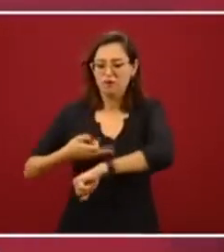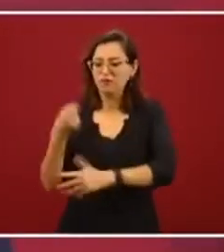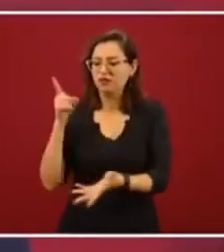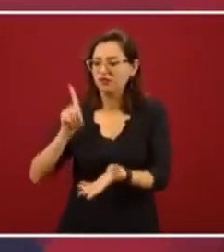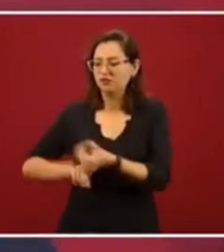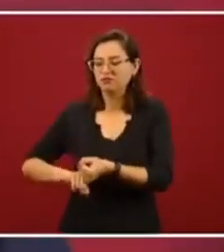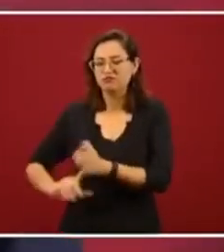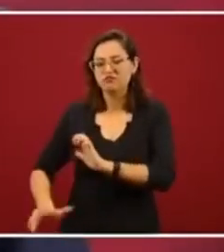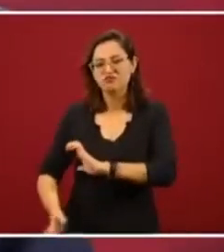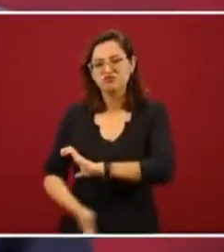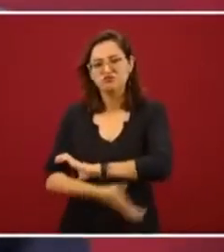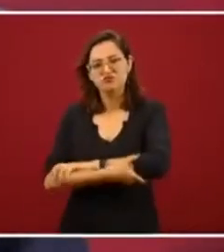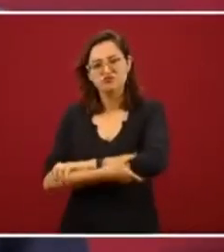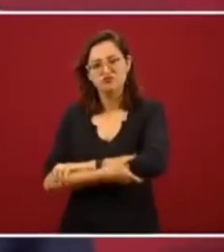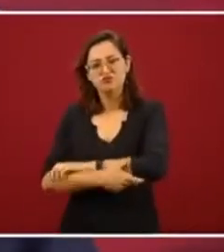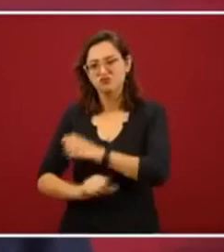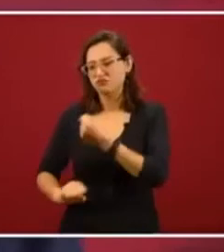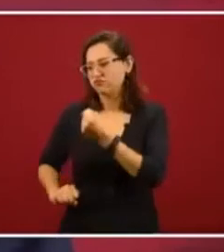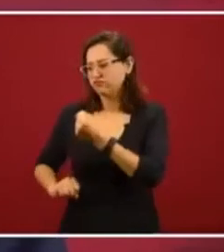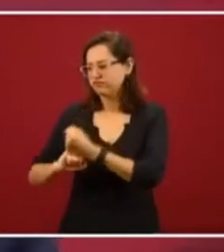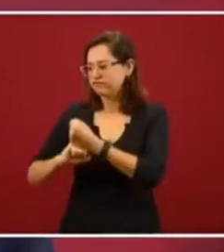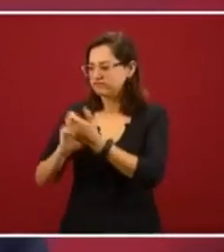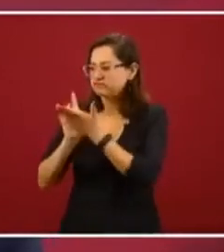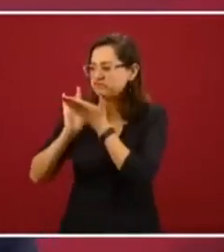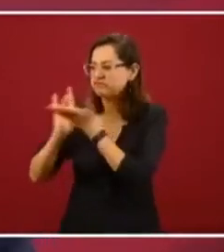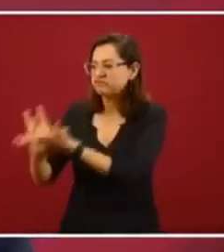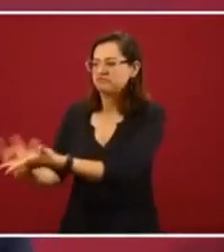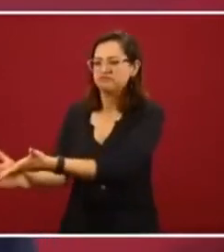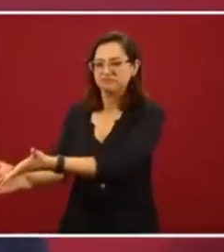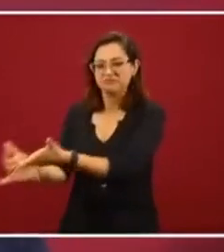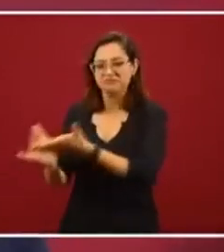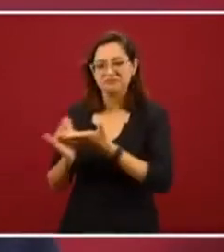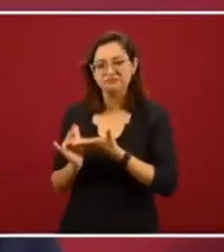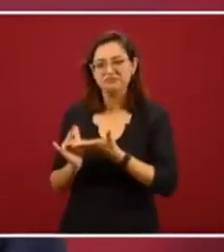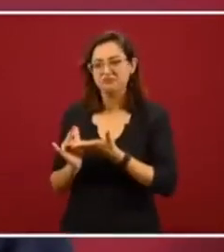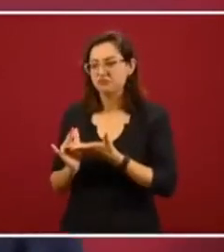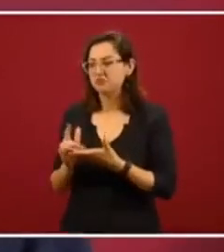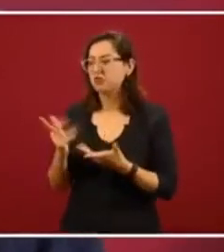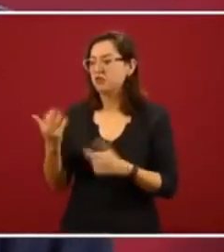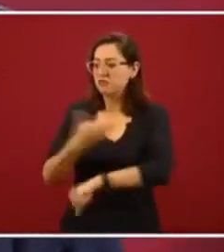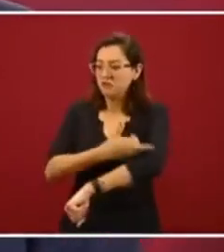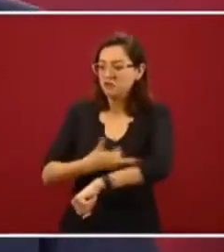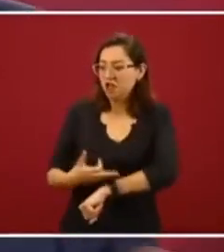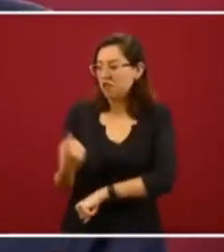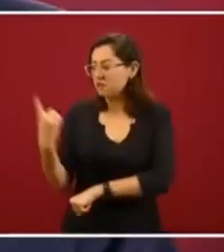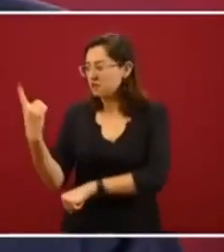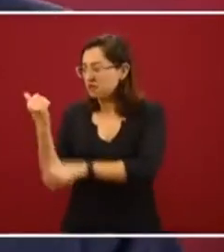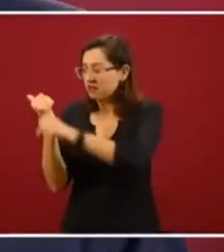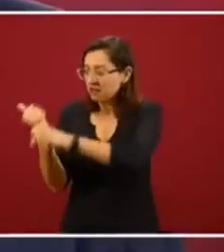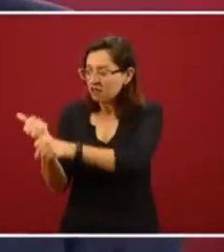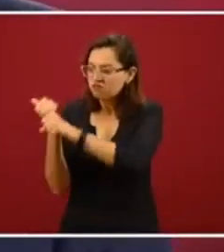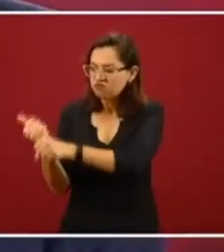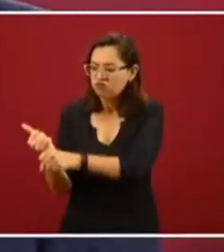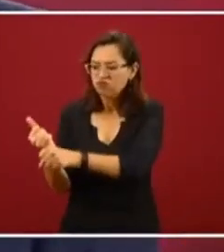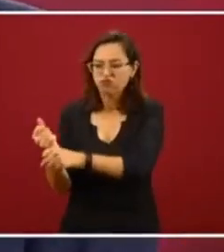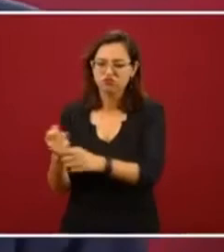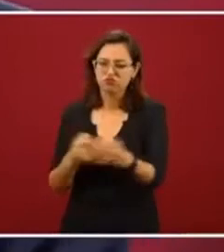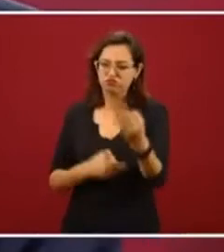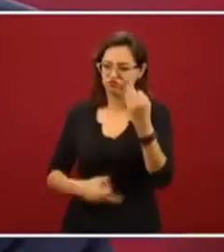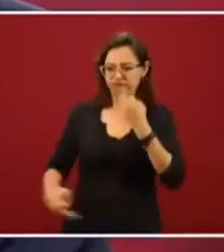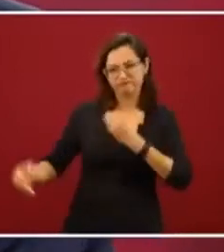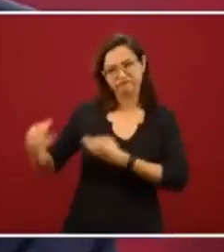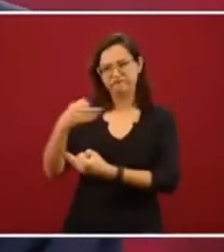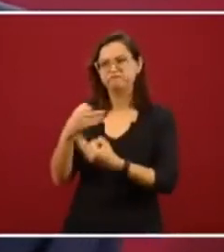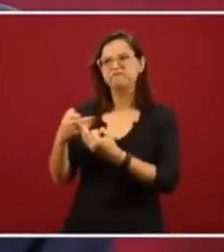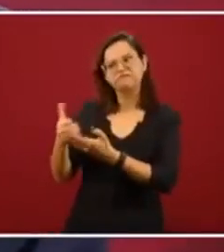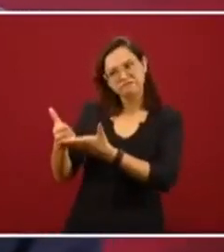la solidaridad, la fraternidad. Si le va mal a un miembro de la familia, acuden en su